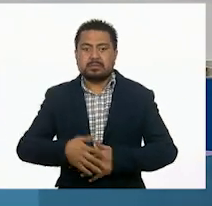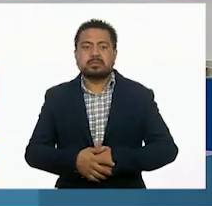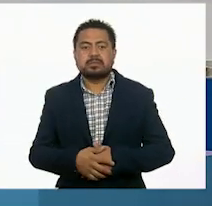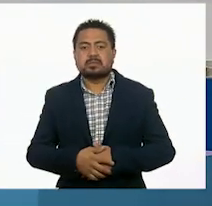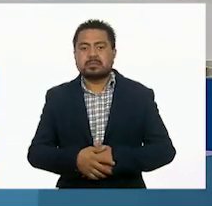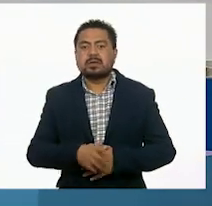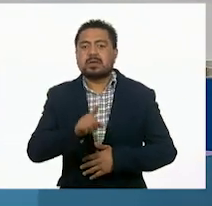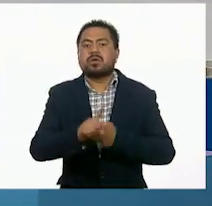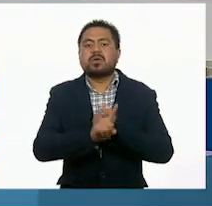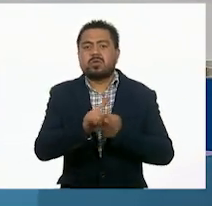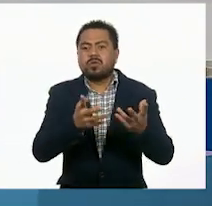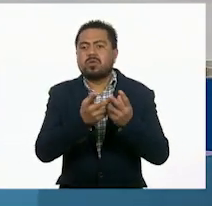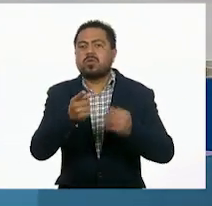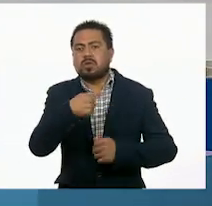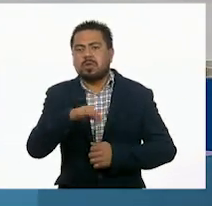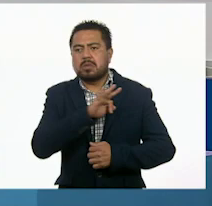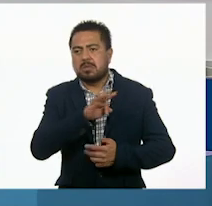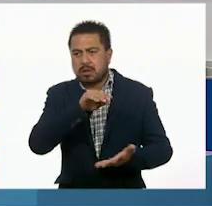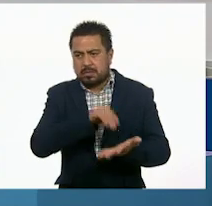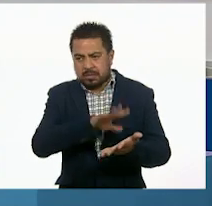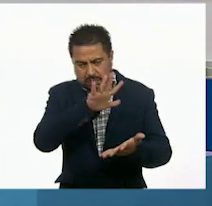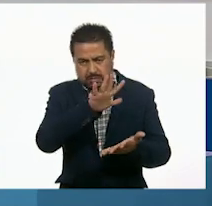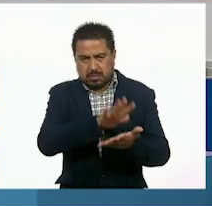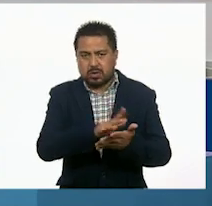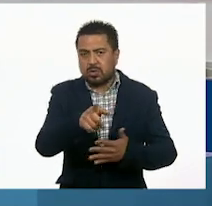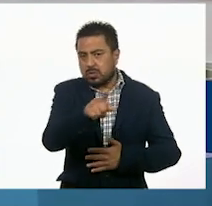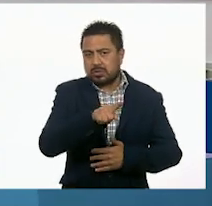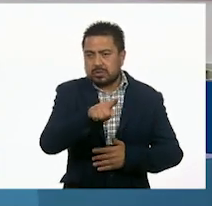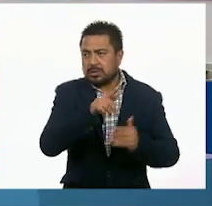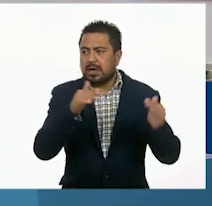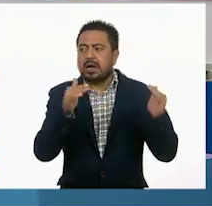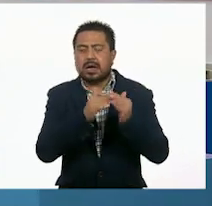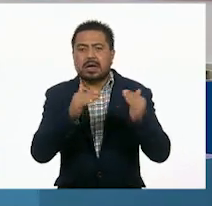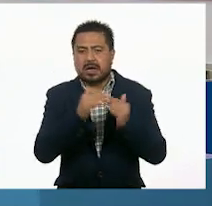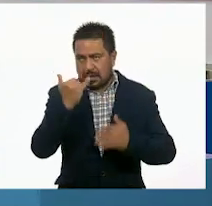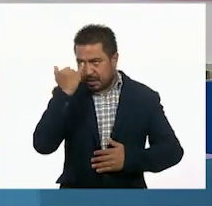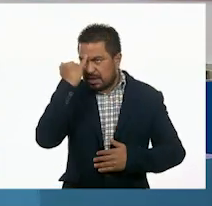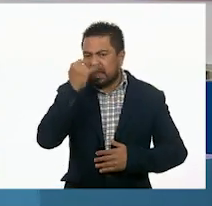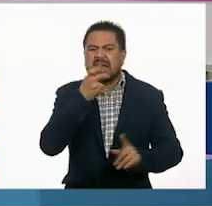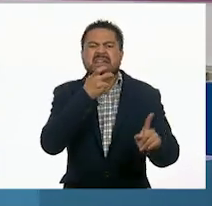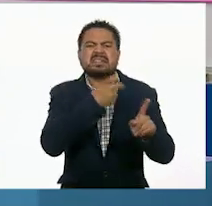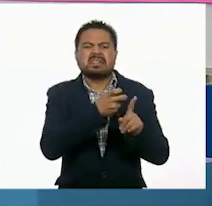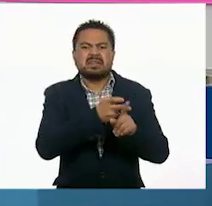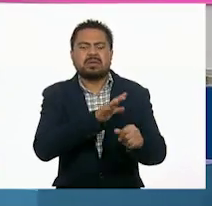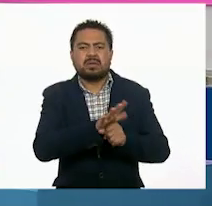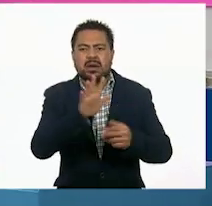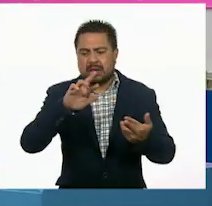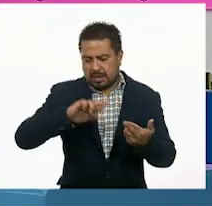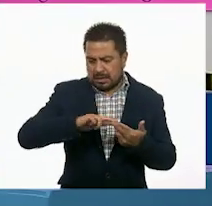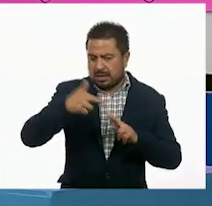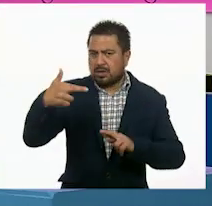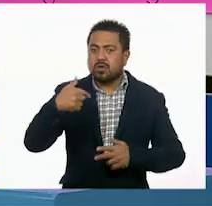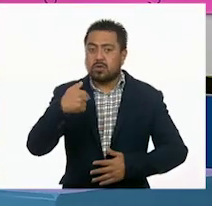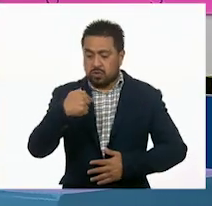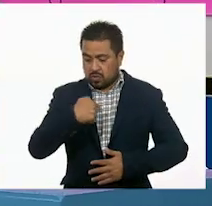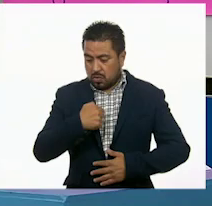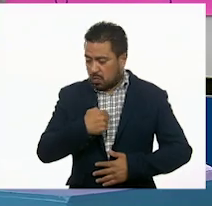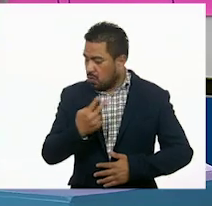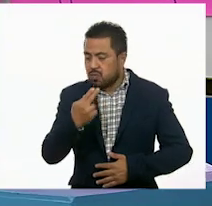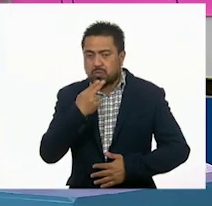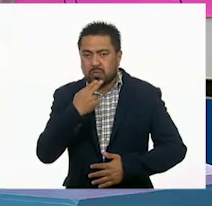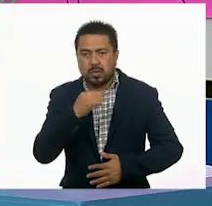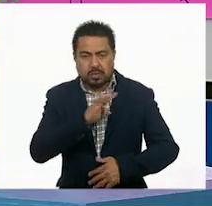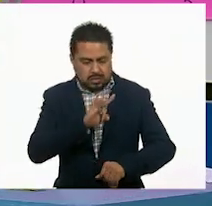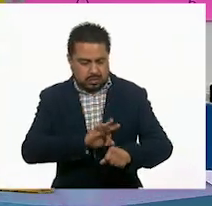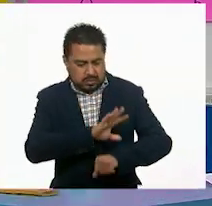La solución pues la van a poder establecer ustedes en casa, pero la idea es que el cordón que yo utilicé